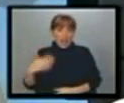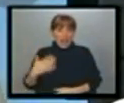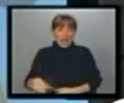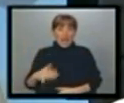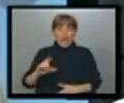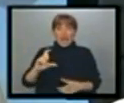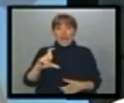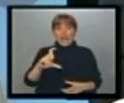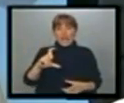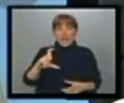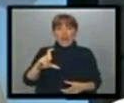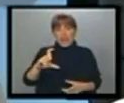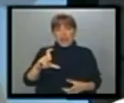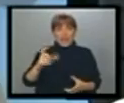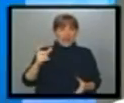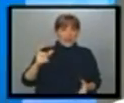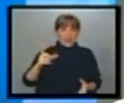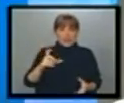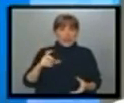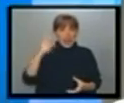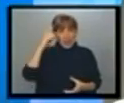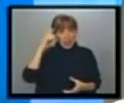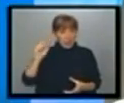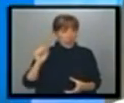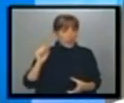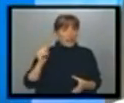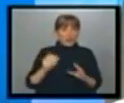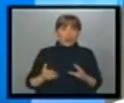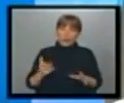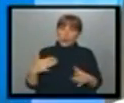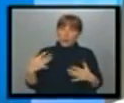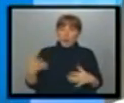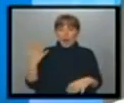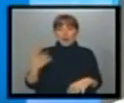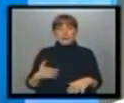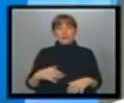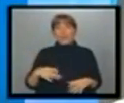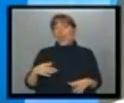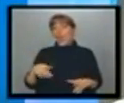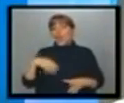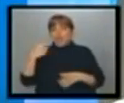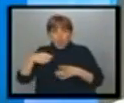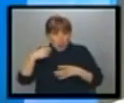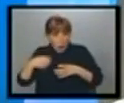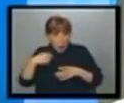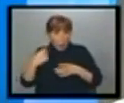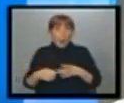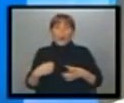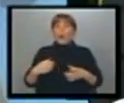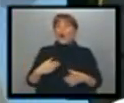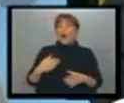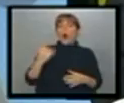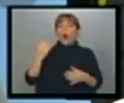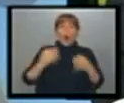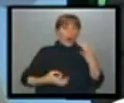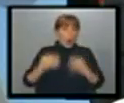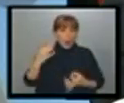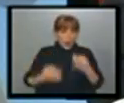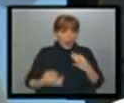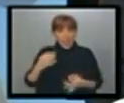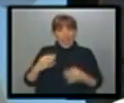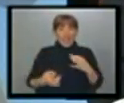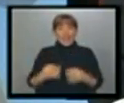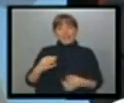Un postrecito te sale casi 10 pesos y ahí para arriba. Bueno, el yogur para los chicos, para las dietas de gente que necesita un